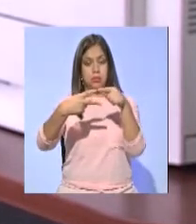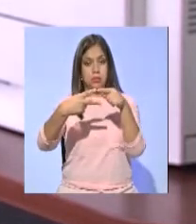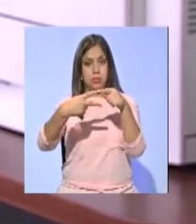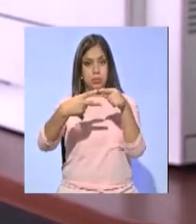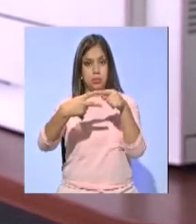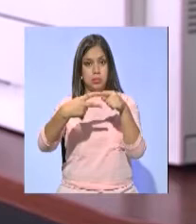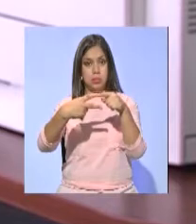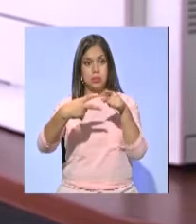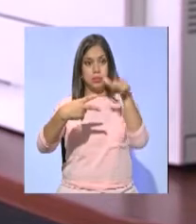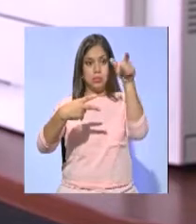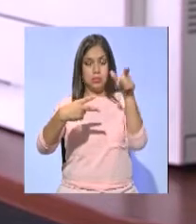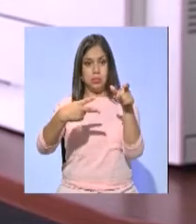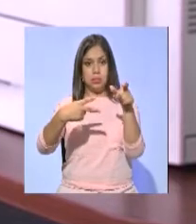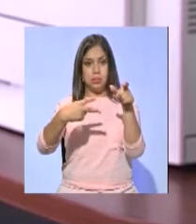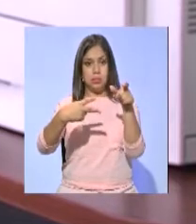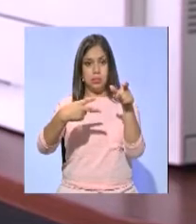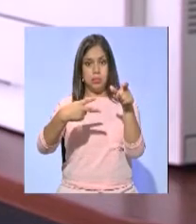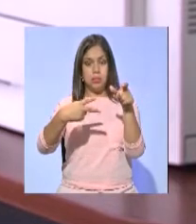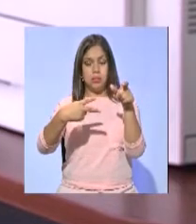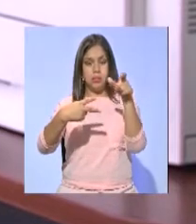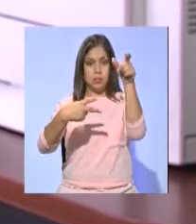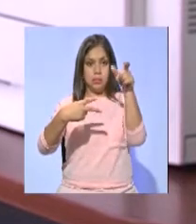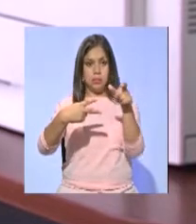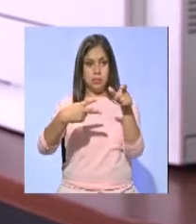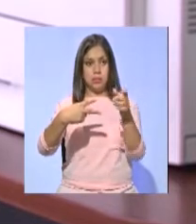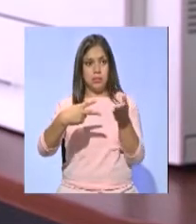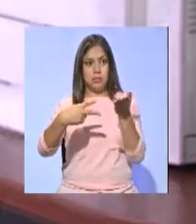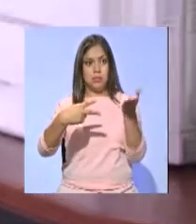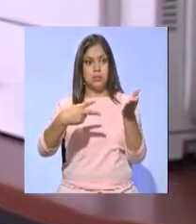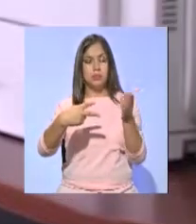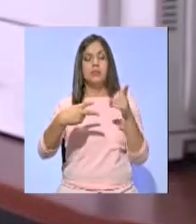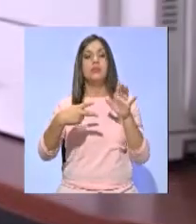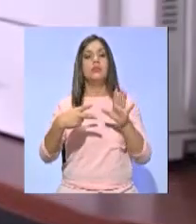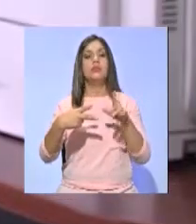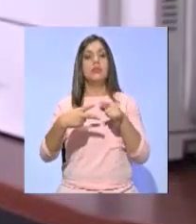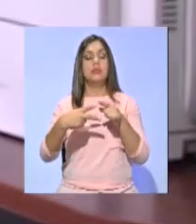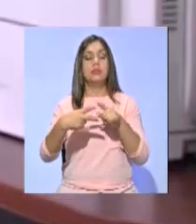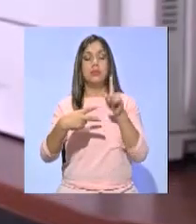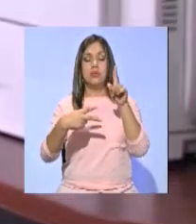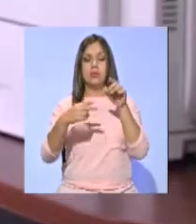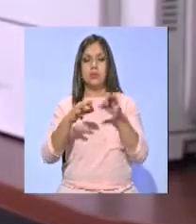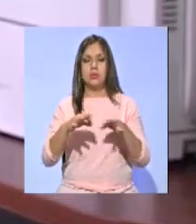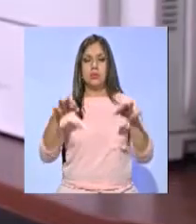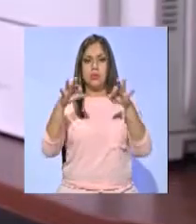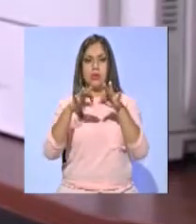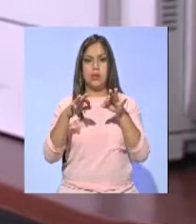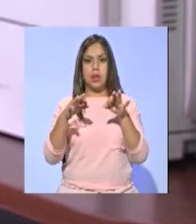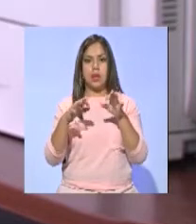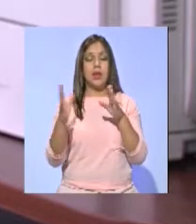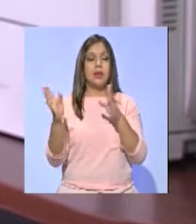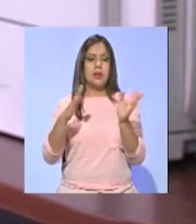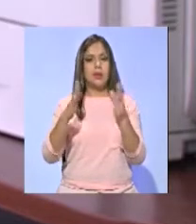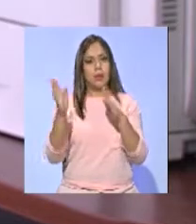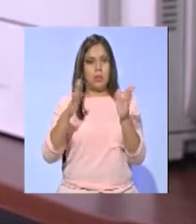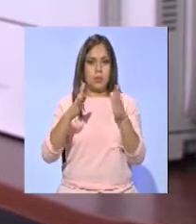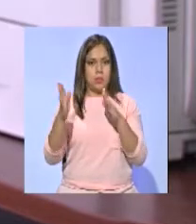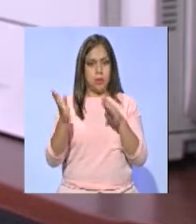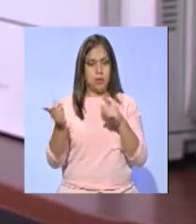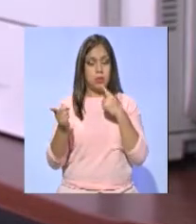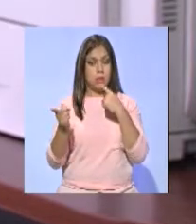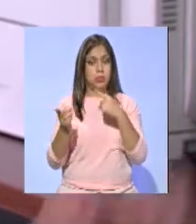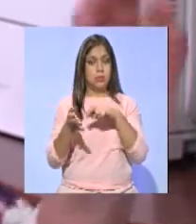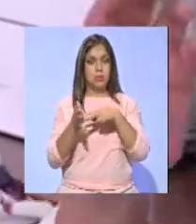son los sujetos que son el activo y el pasivo. Un elemento importantísimo es la temporalidad, porque eso a